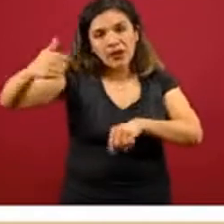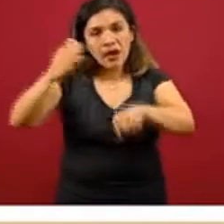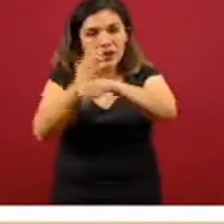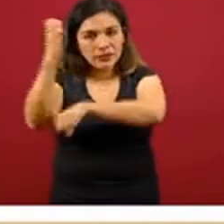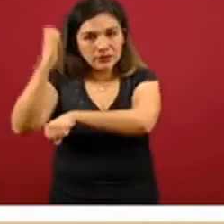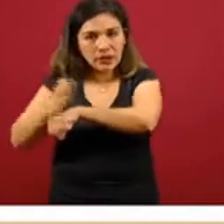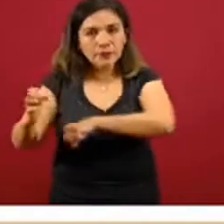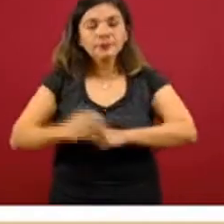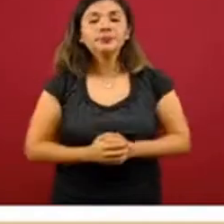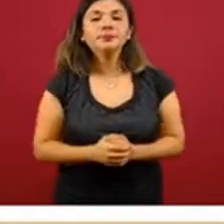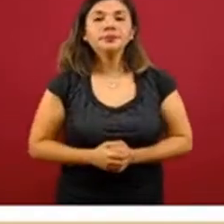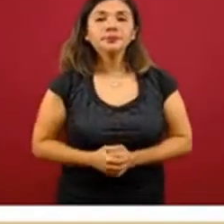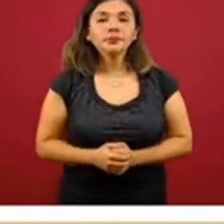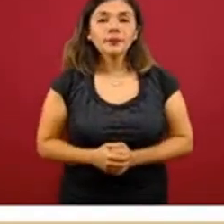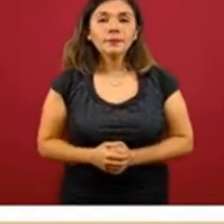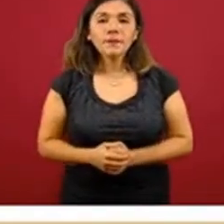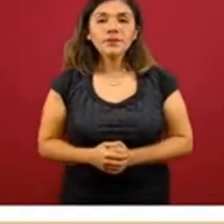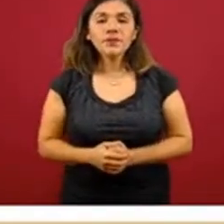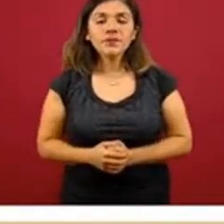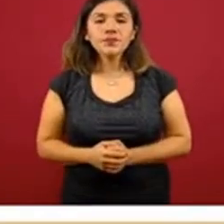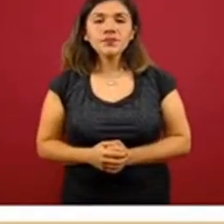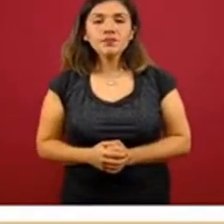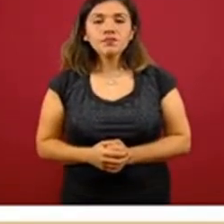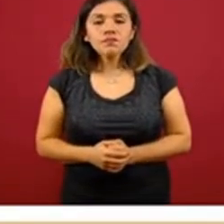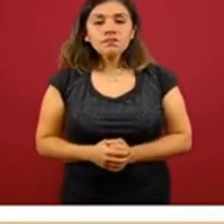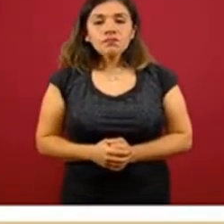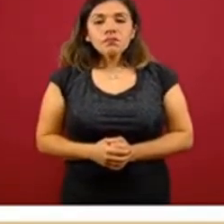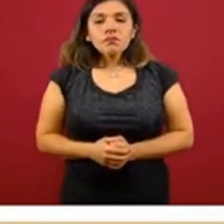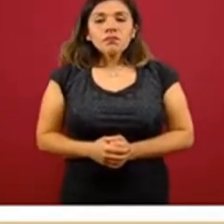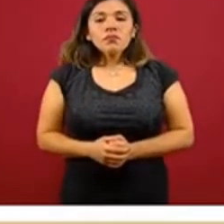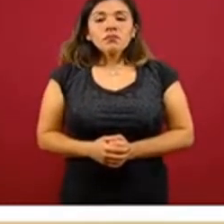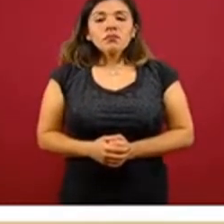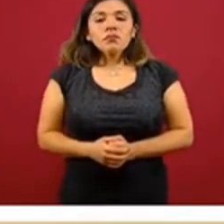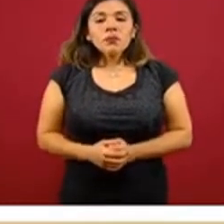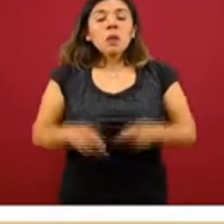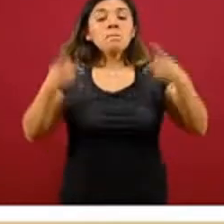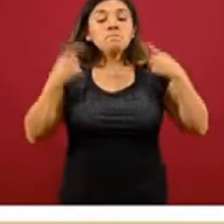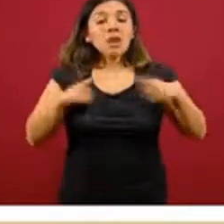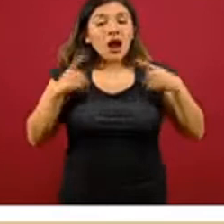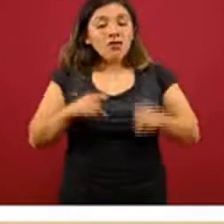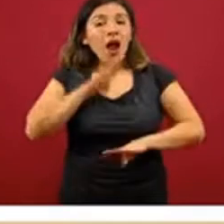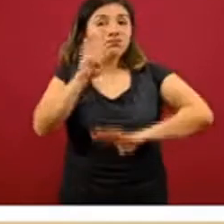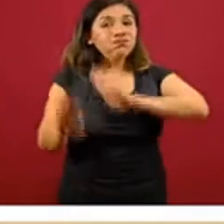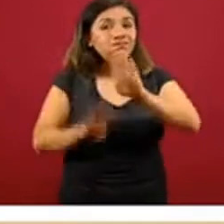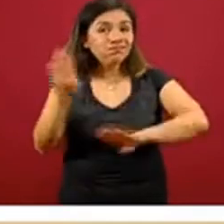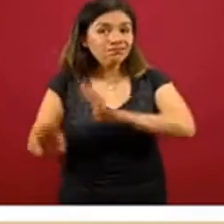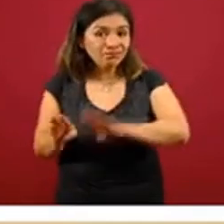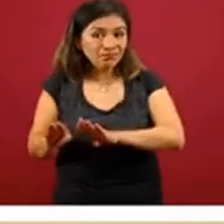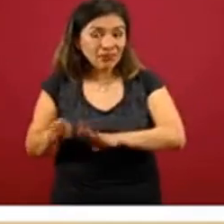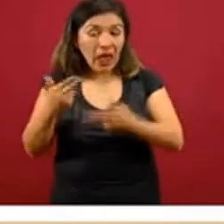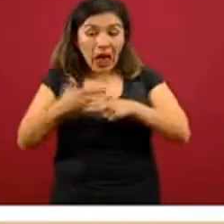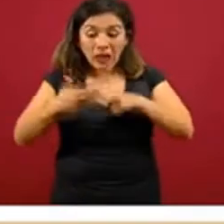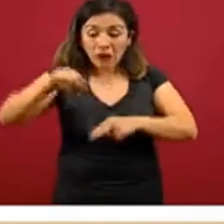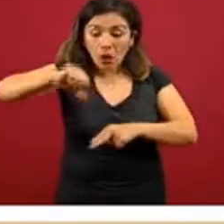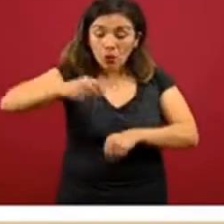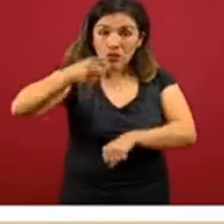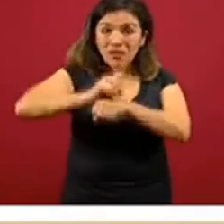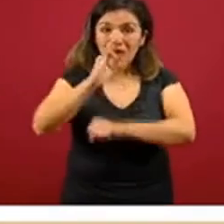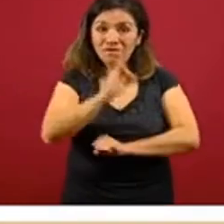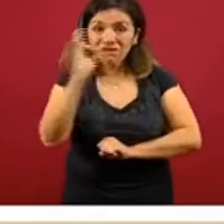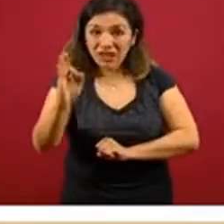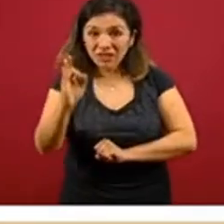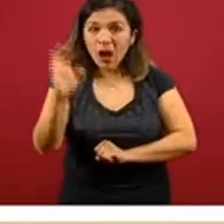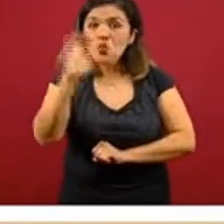de ellas. Veamos la siguiente diapositiva, es la distribución de las defunciones que hasta el momento han